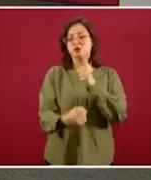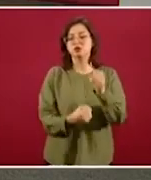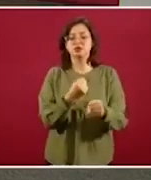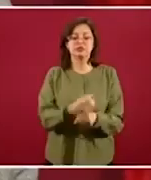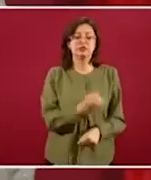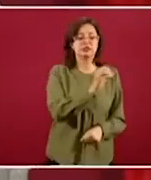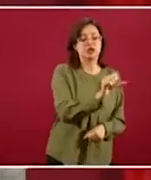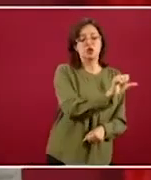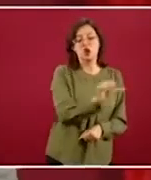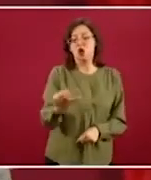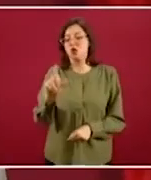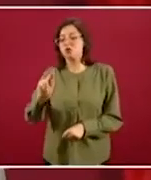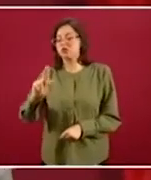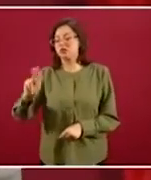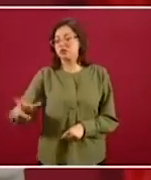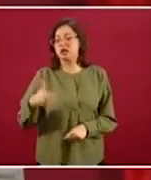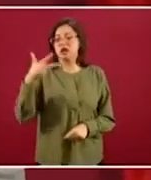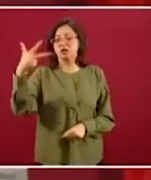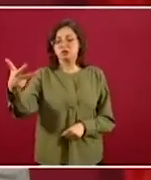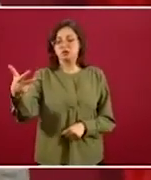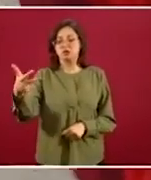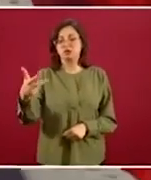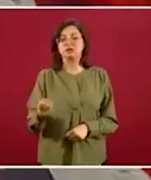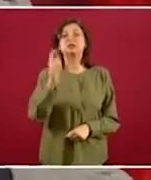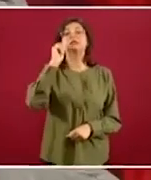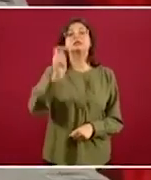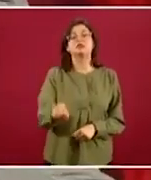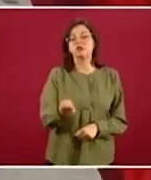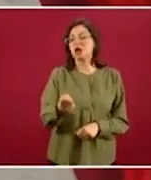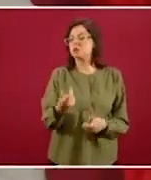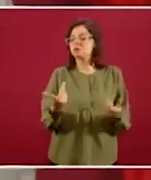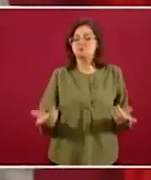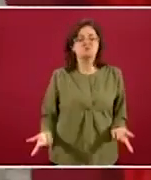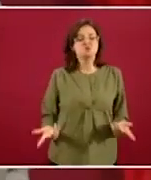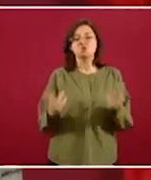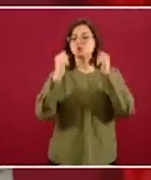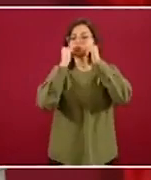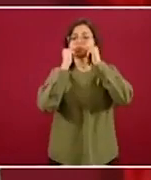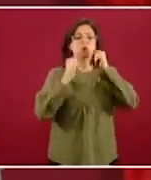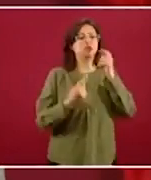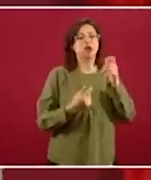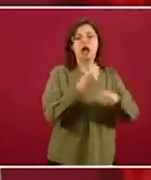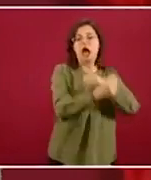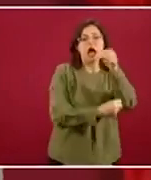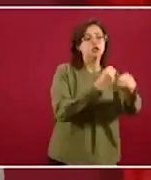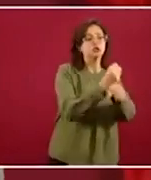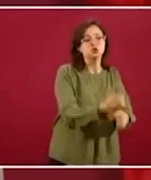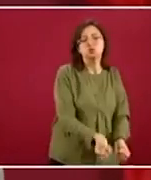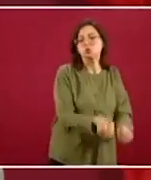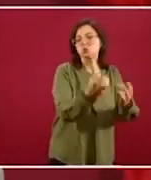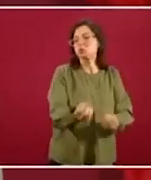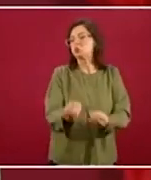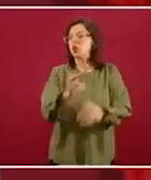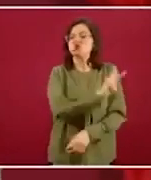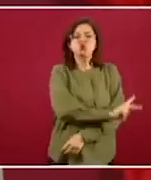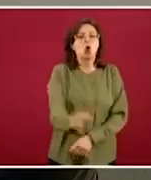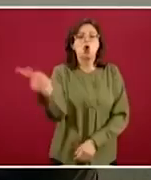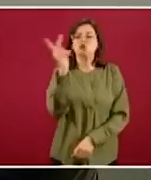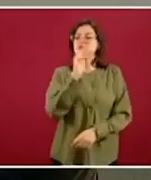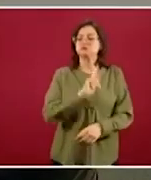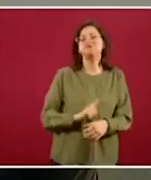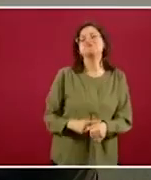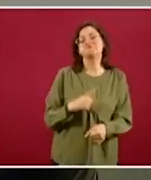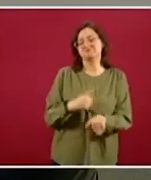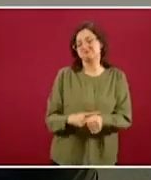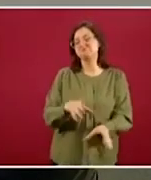0 a 88. Eso quiere decir que todos los grupos de edad están afectados al momento. La siguiente,